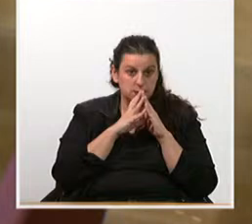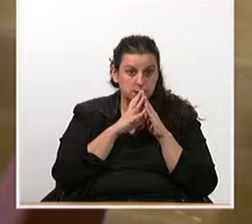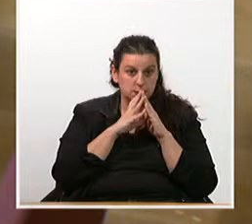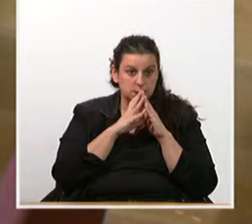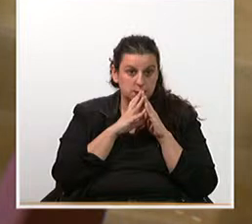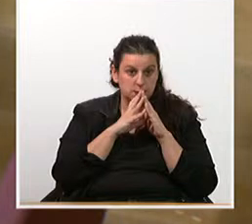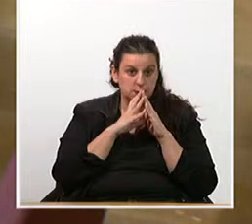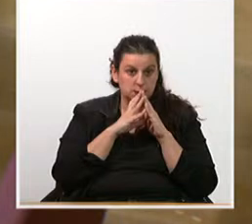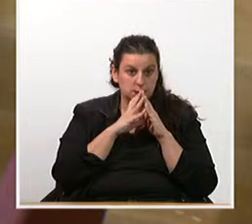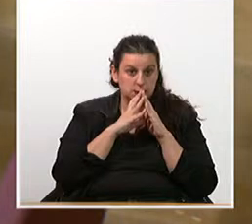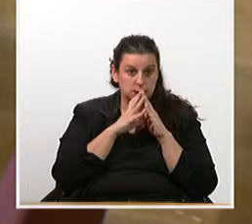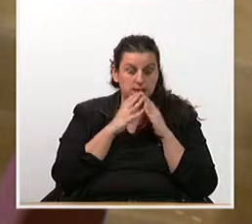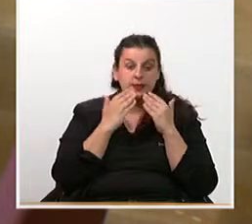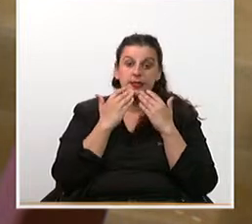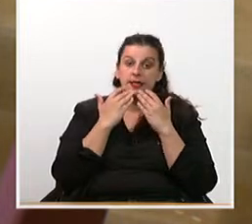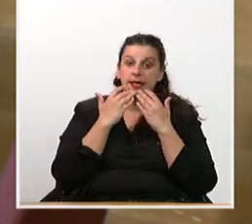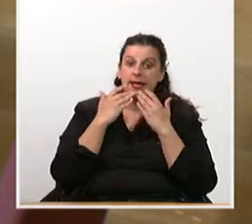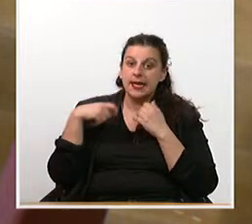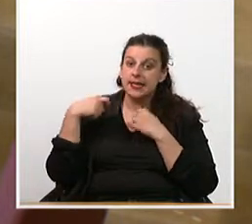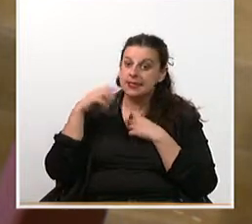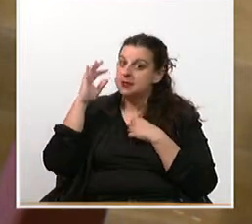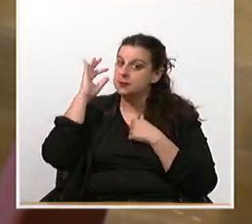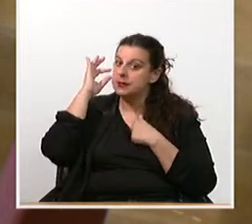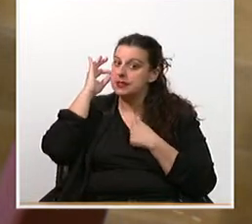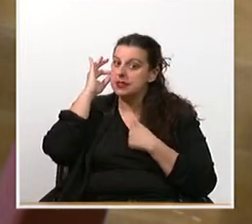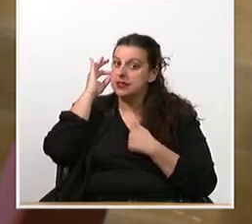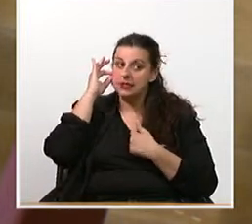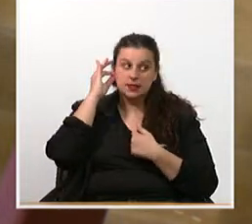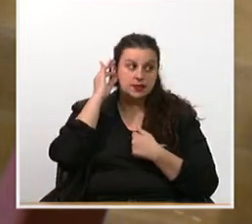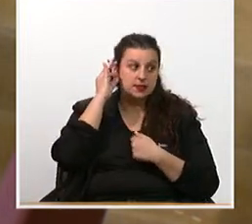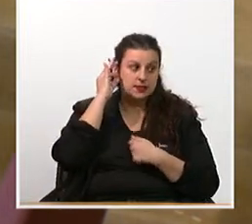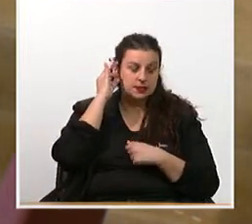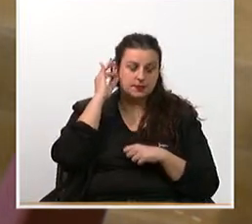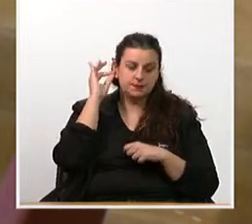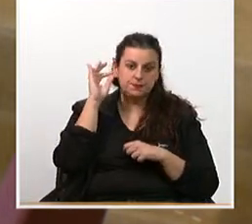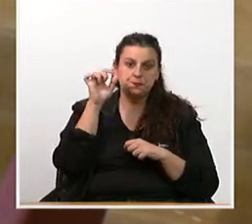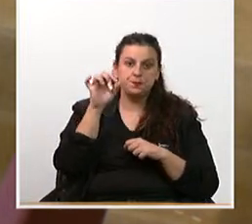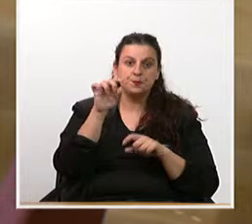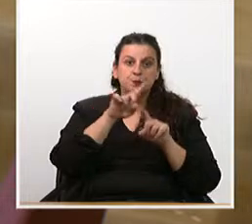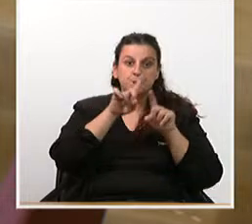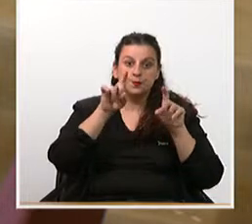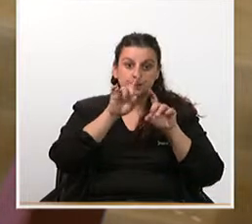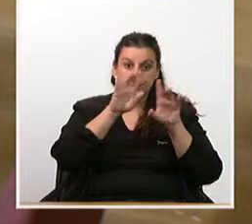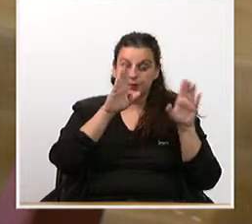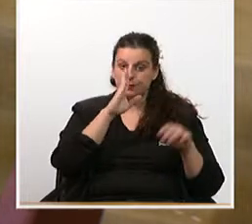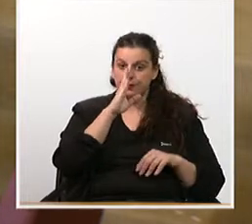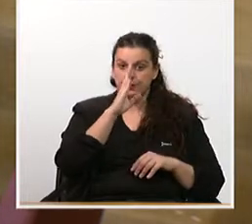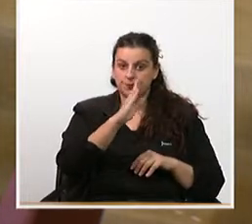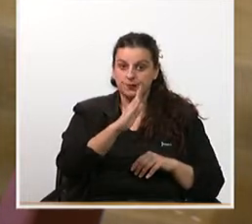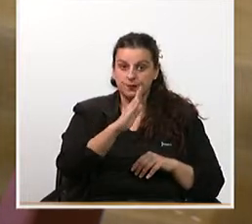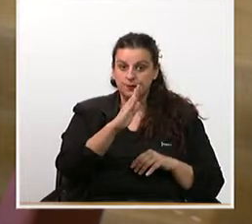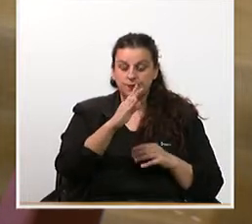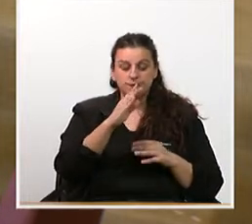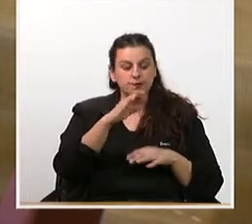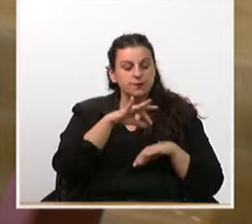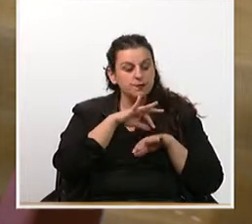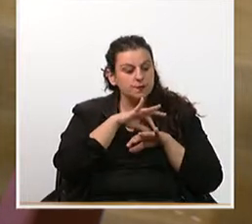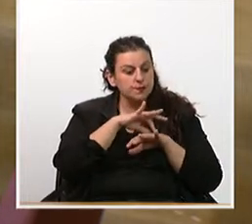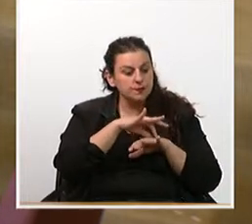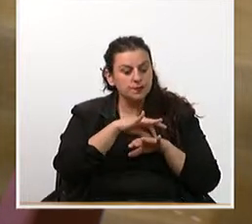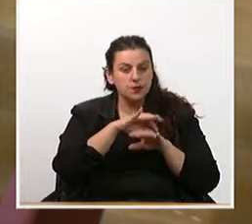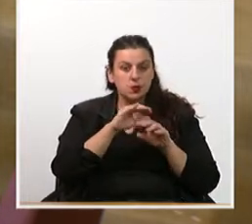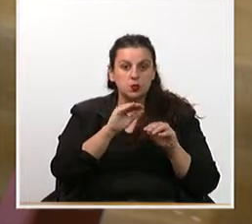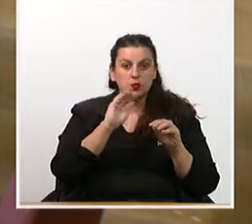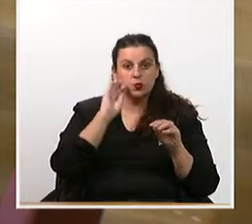11521 Gracias presidenta señor Barrera una pregunta Clara y directa Quién es el Fu de ruta de la sea